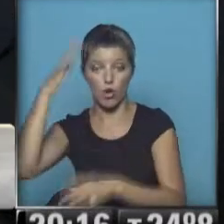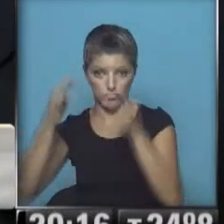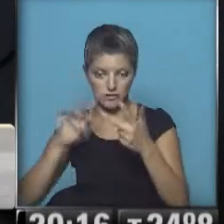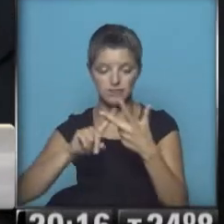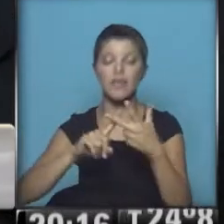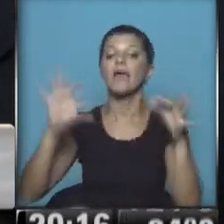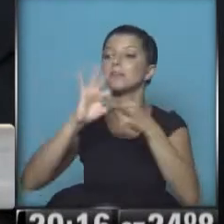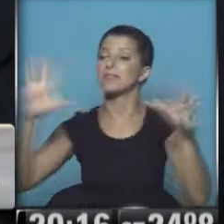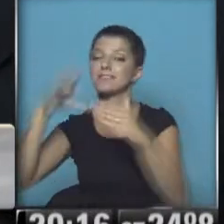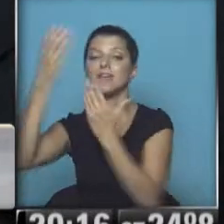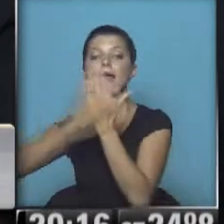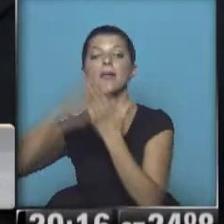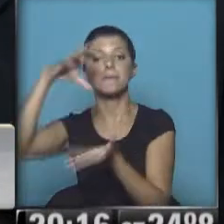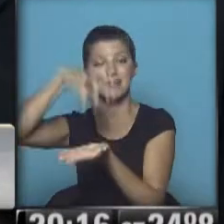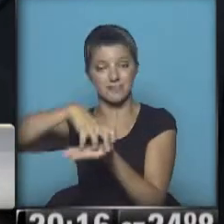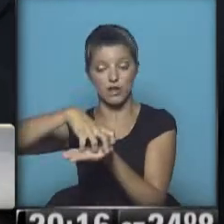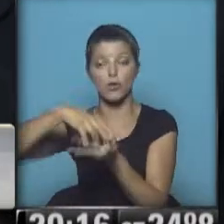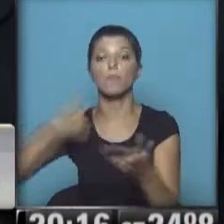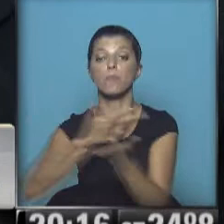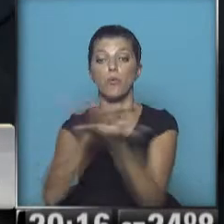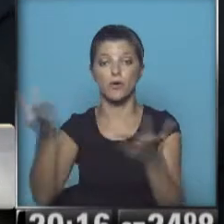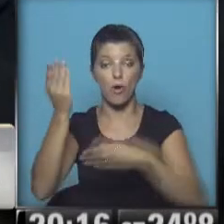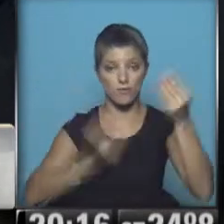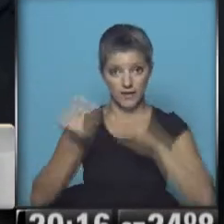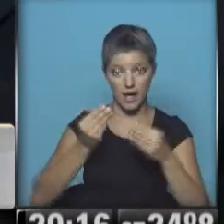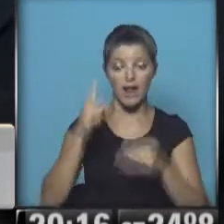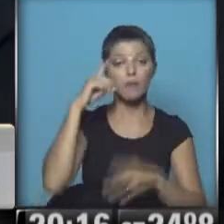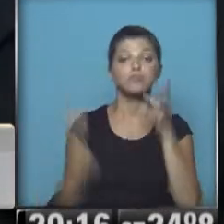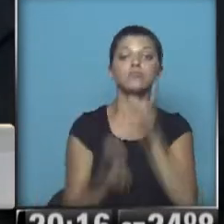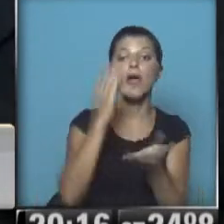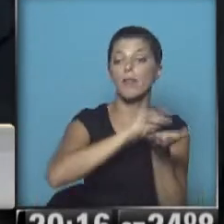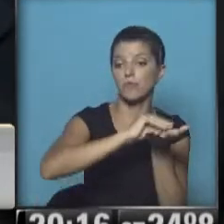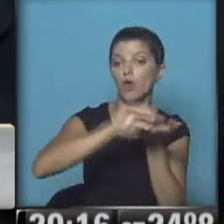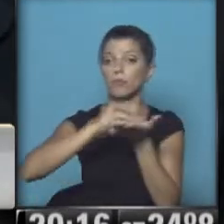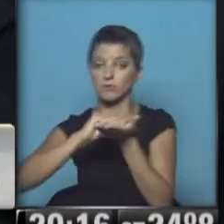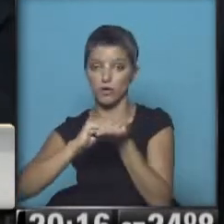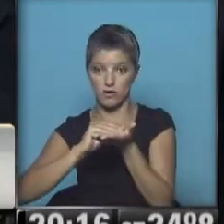del Ministerio Público Fiscal, la creación de una comisión bicameral con mayoría opositora